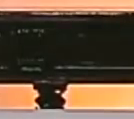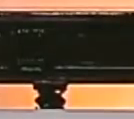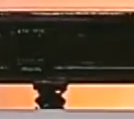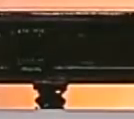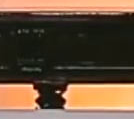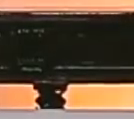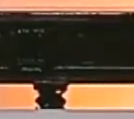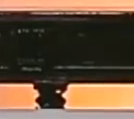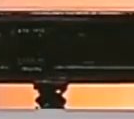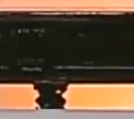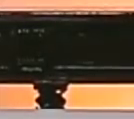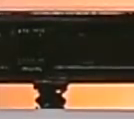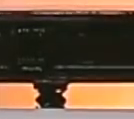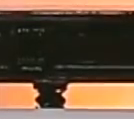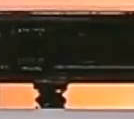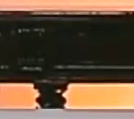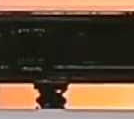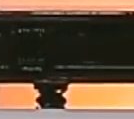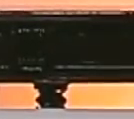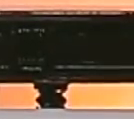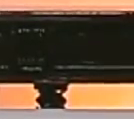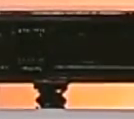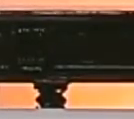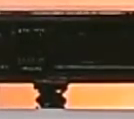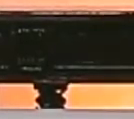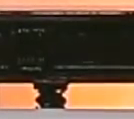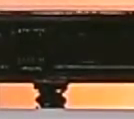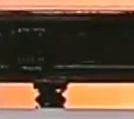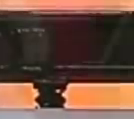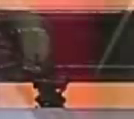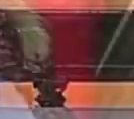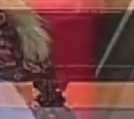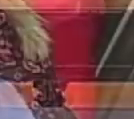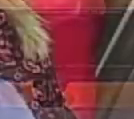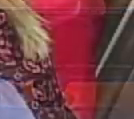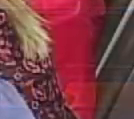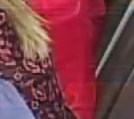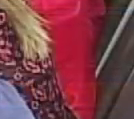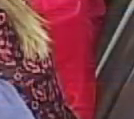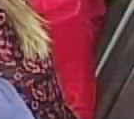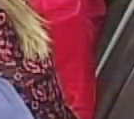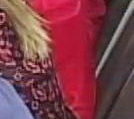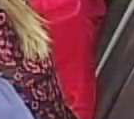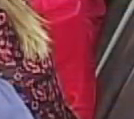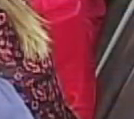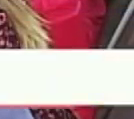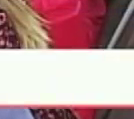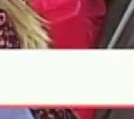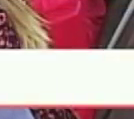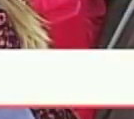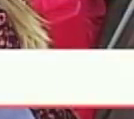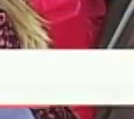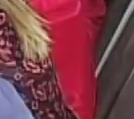Vengo a esta reunión de la Dirección Nacional en primer lugar a transmitir mi agradecimiento.